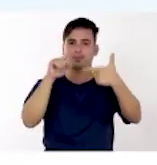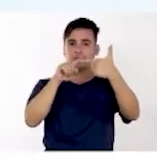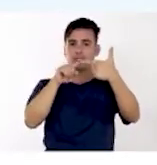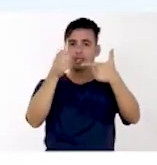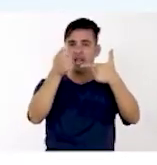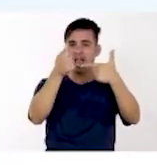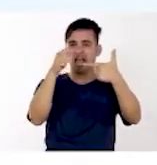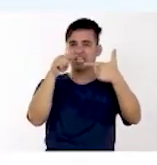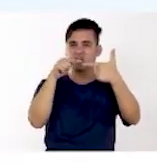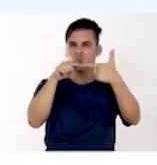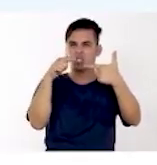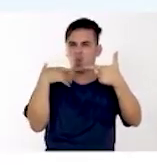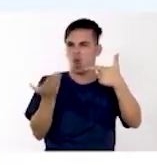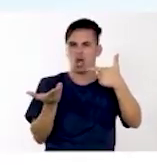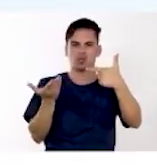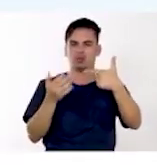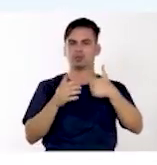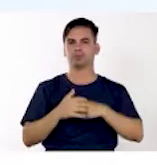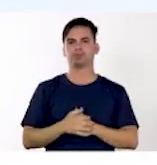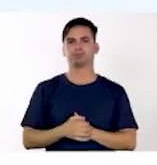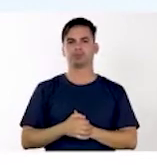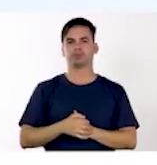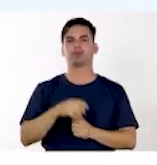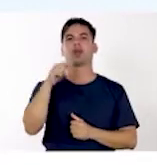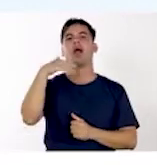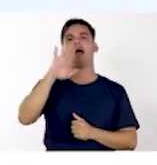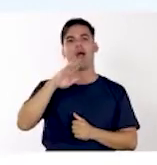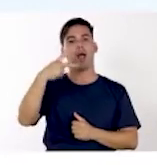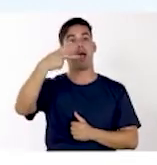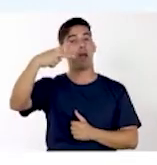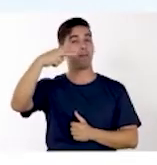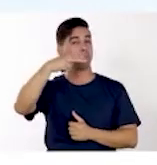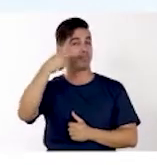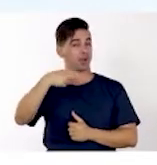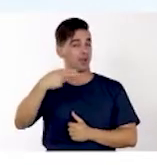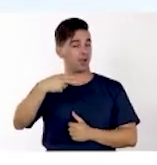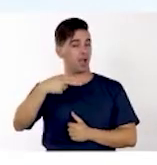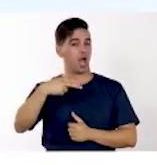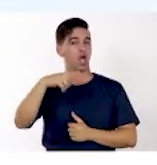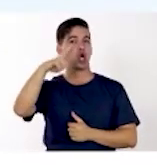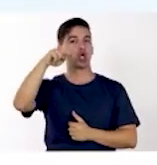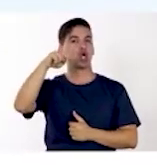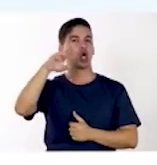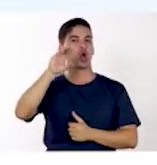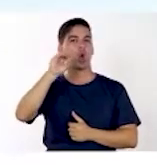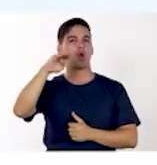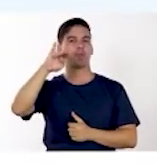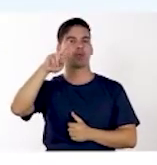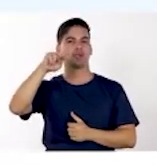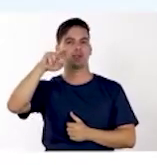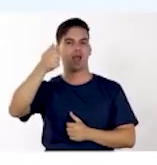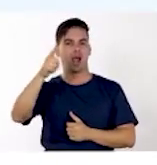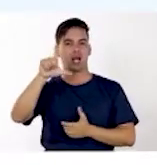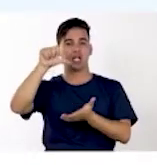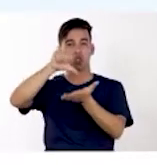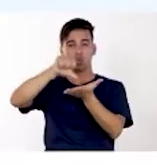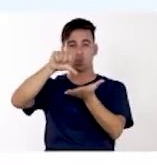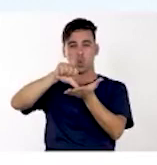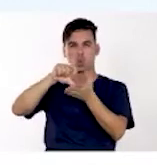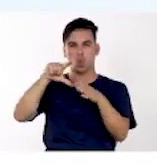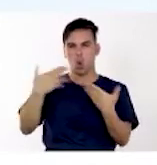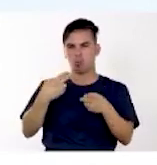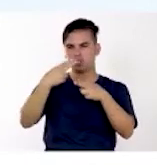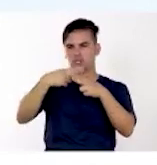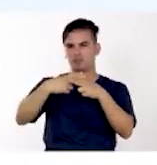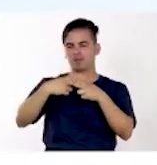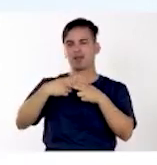atributiva? Cuando el predicado es nominal, es decir, el núcleo es un nombre, no